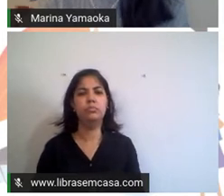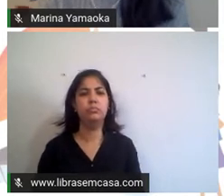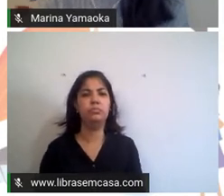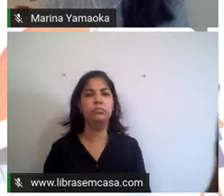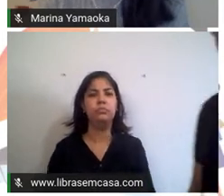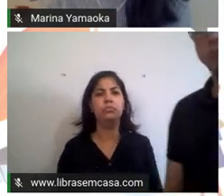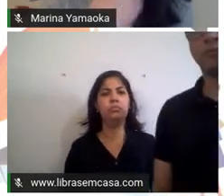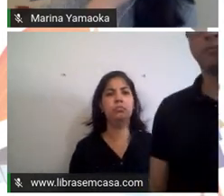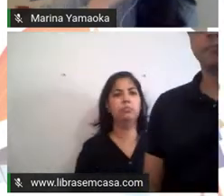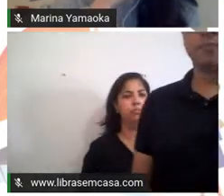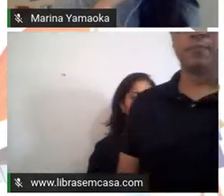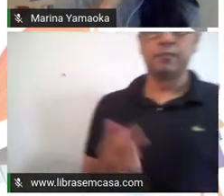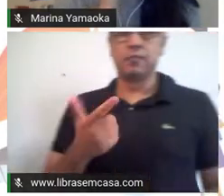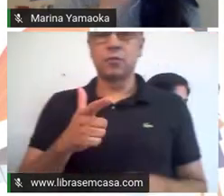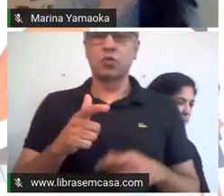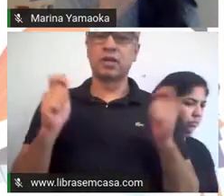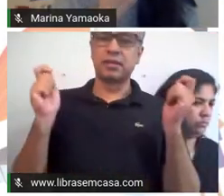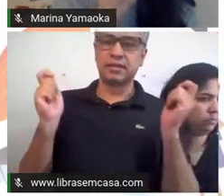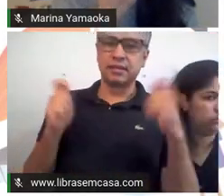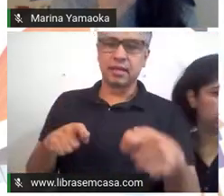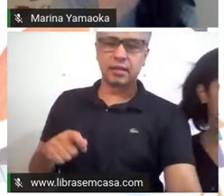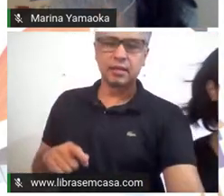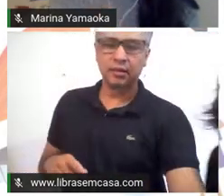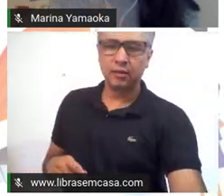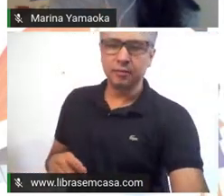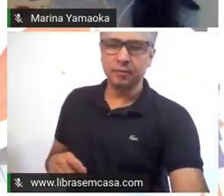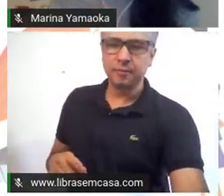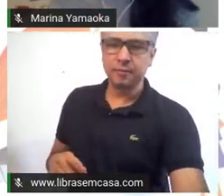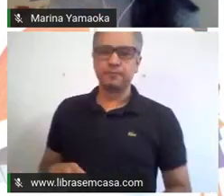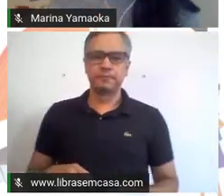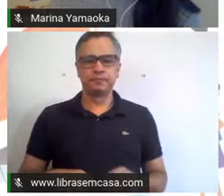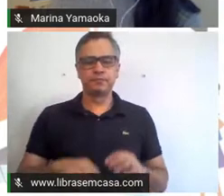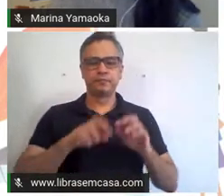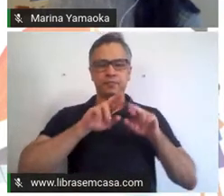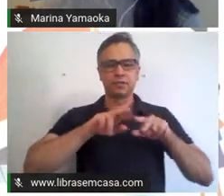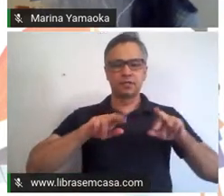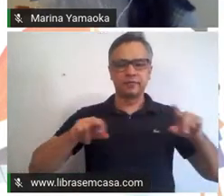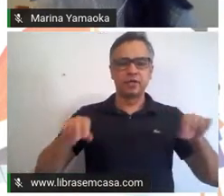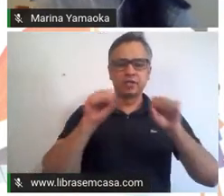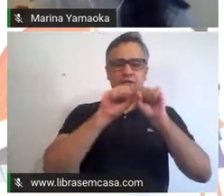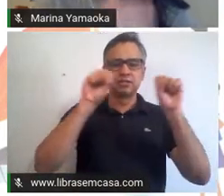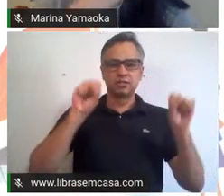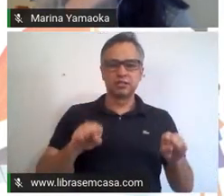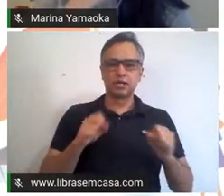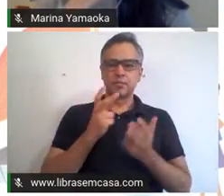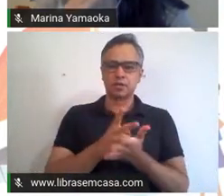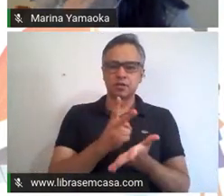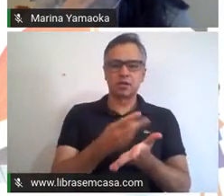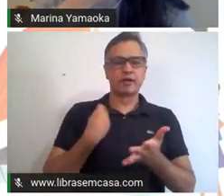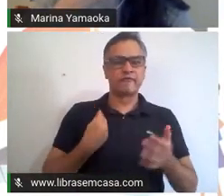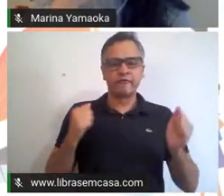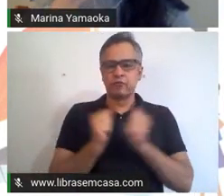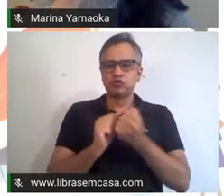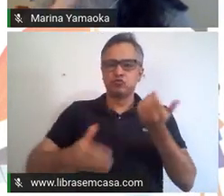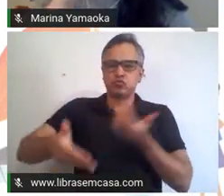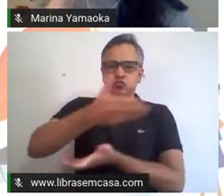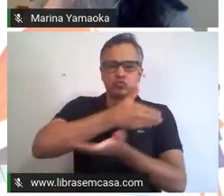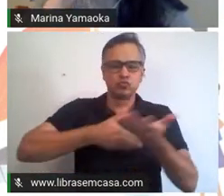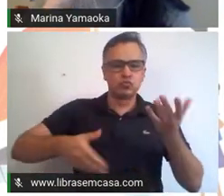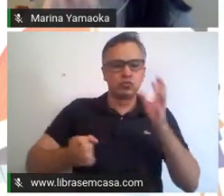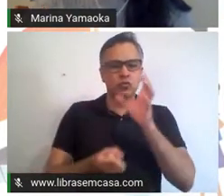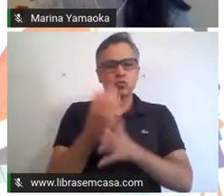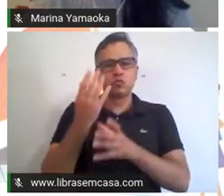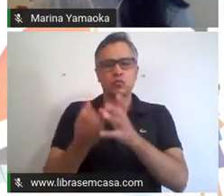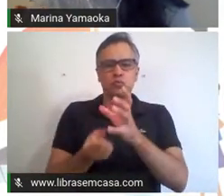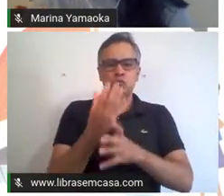no hay posibilidad de que ambos sistemas puedan convivir. No hay un sistema que nos va a salvar que pueda convivir con el sistema que nos está destruyendo, y tampoco